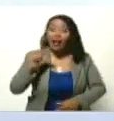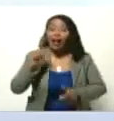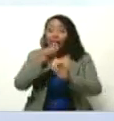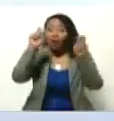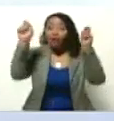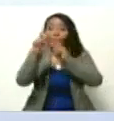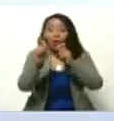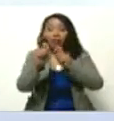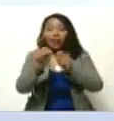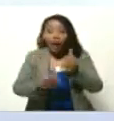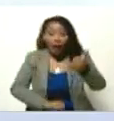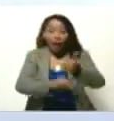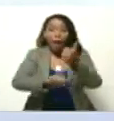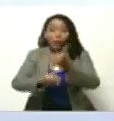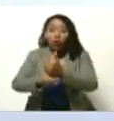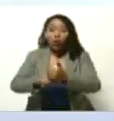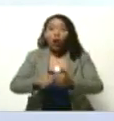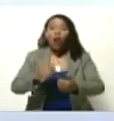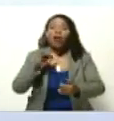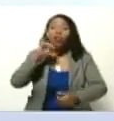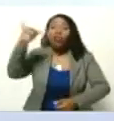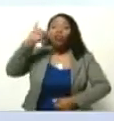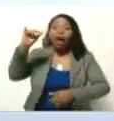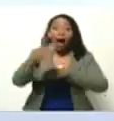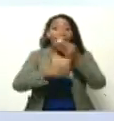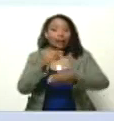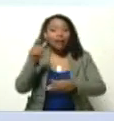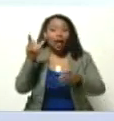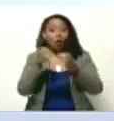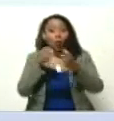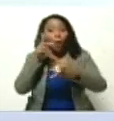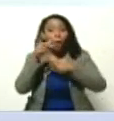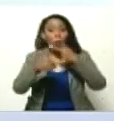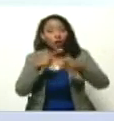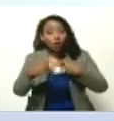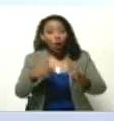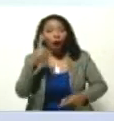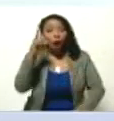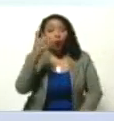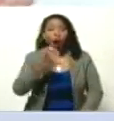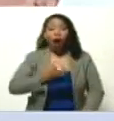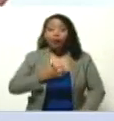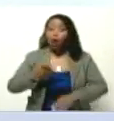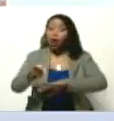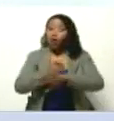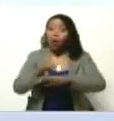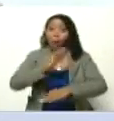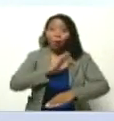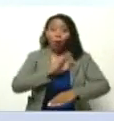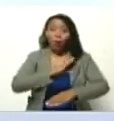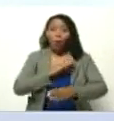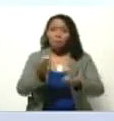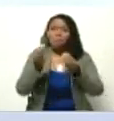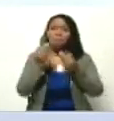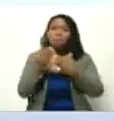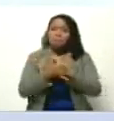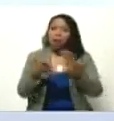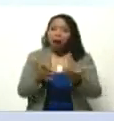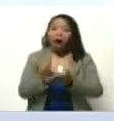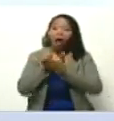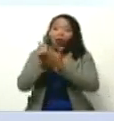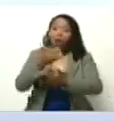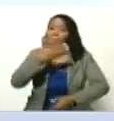los reclamos que haya que hacer, los hace el partido. ¿A quién? A un alcalde, un gobernador que es de su partido. ¿Para qué? Para ayudarlo a